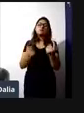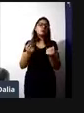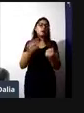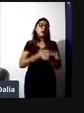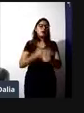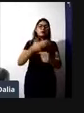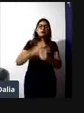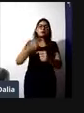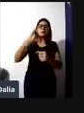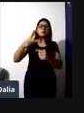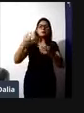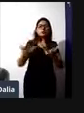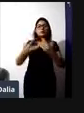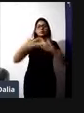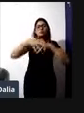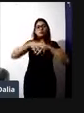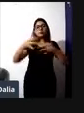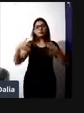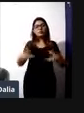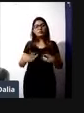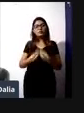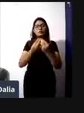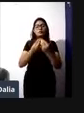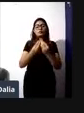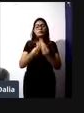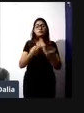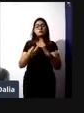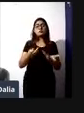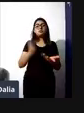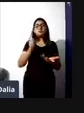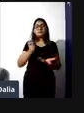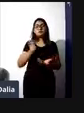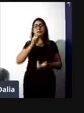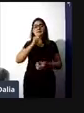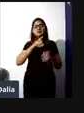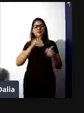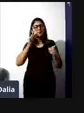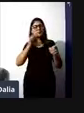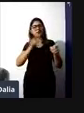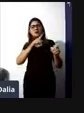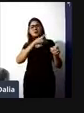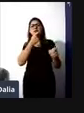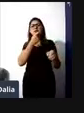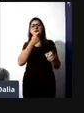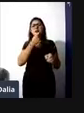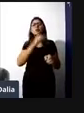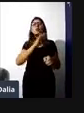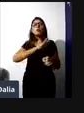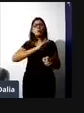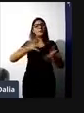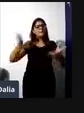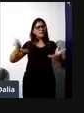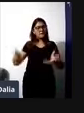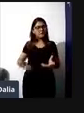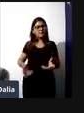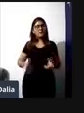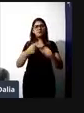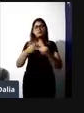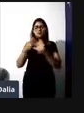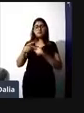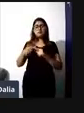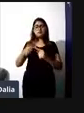buscar esta integración, ¿no? Y reconocer también en el niño todo el potencial que estoy segura que tiene.